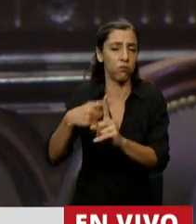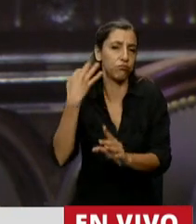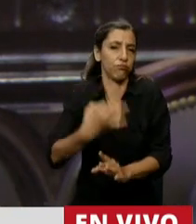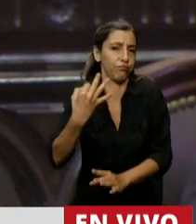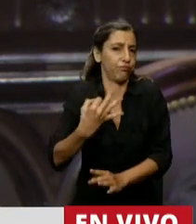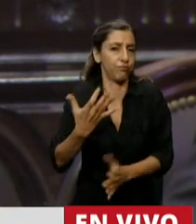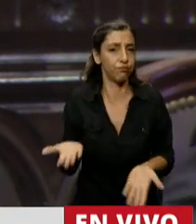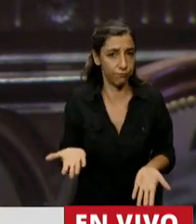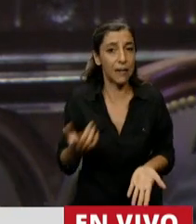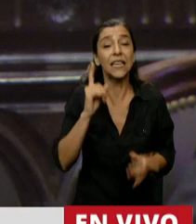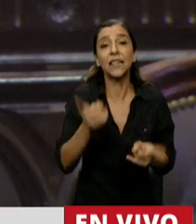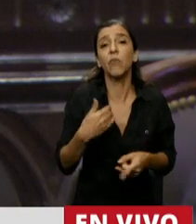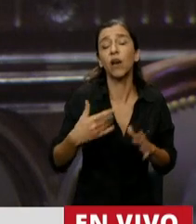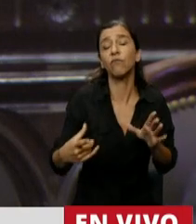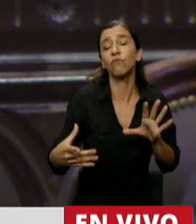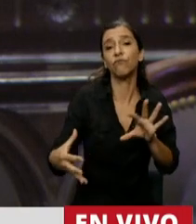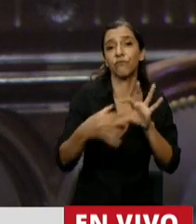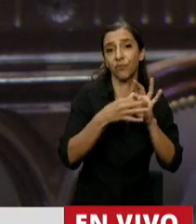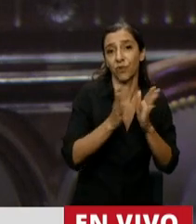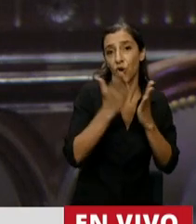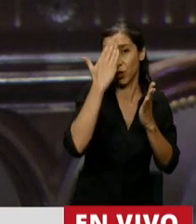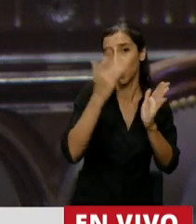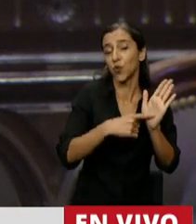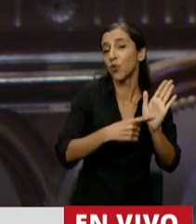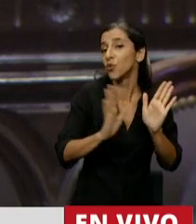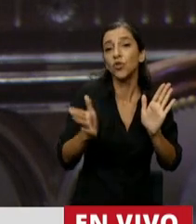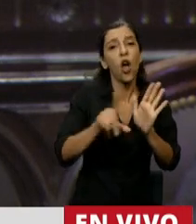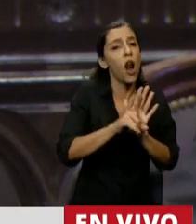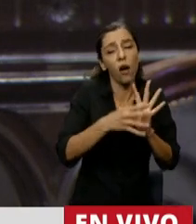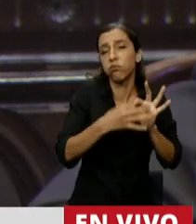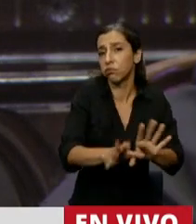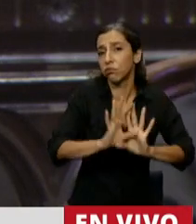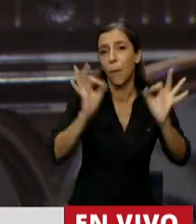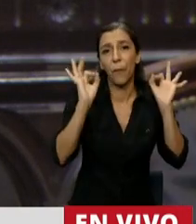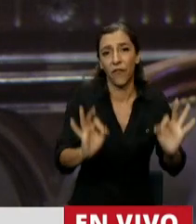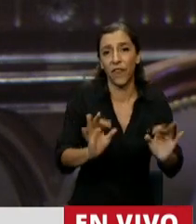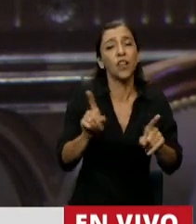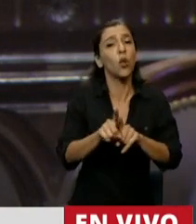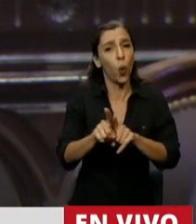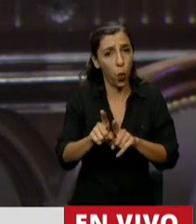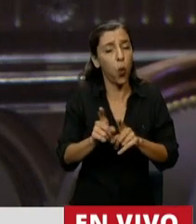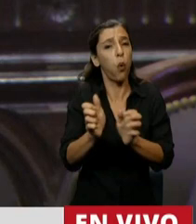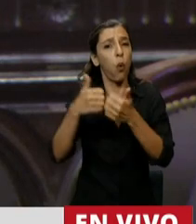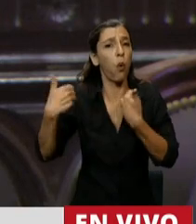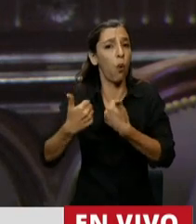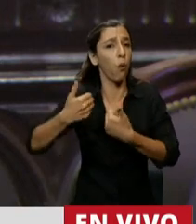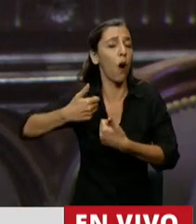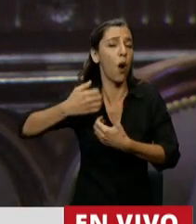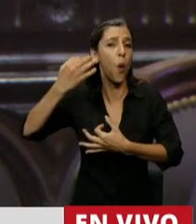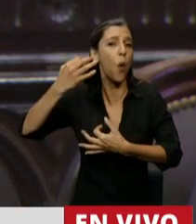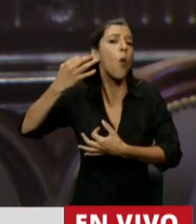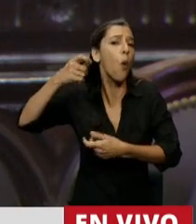demanda constitucional. Esto también está relacionado con los fallos de la Corte Suprema de Justicia, o sea, la fórmula está en